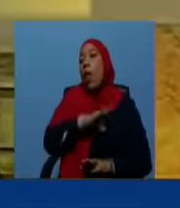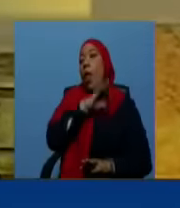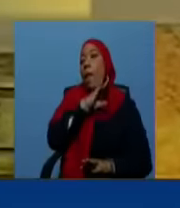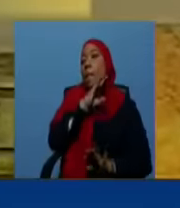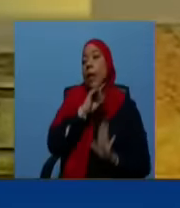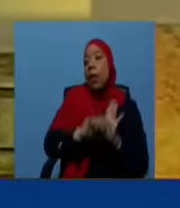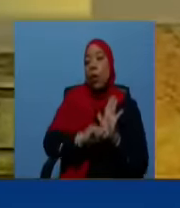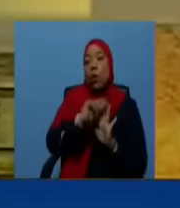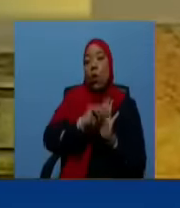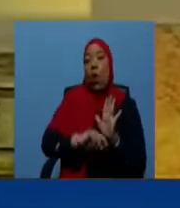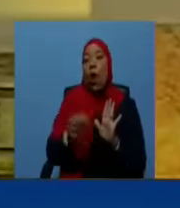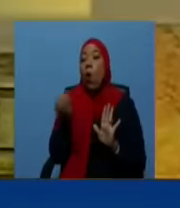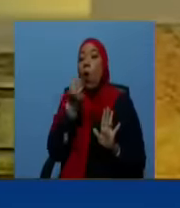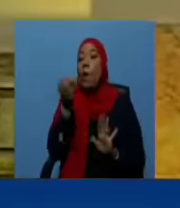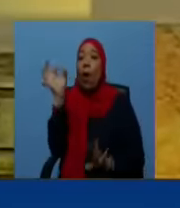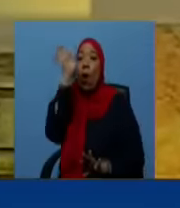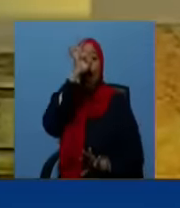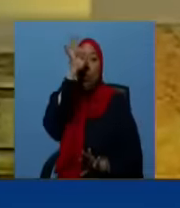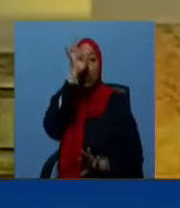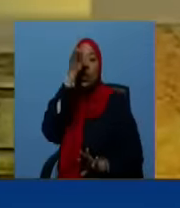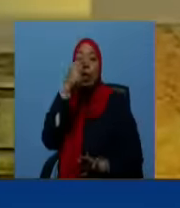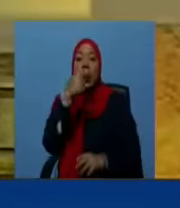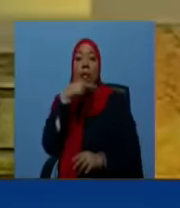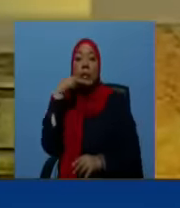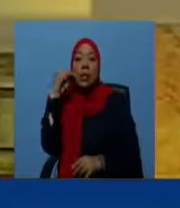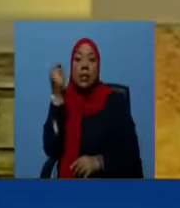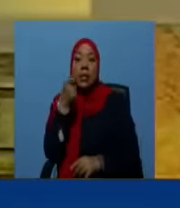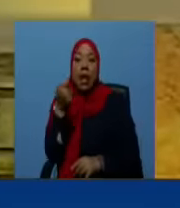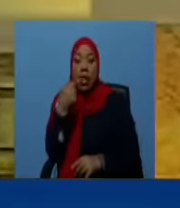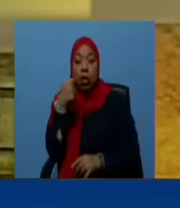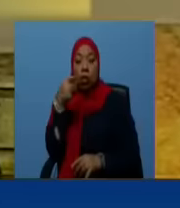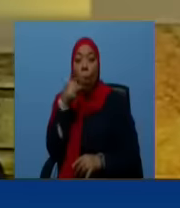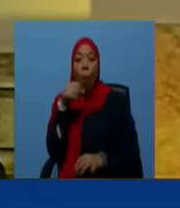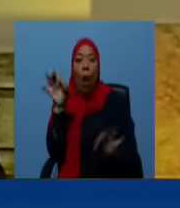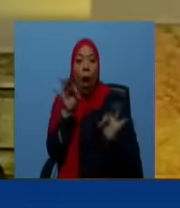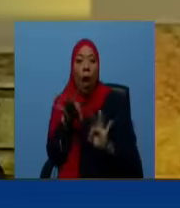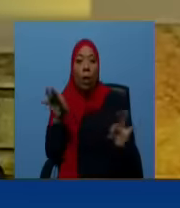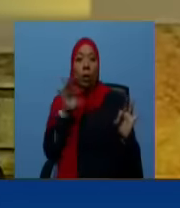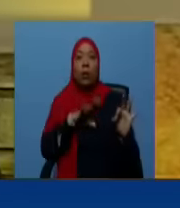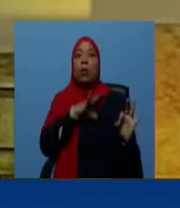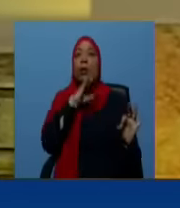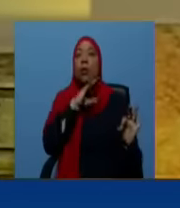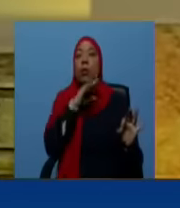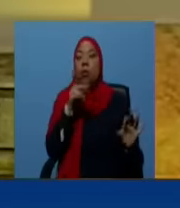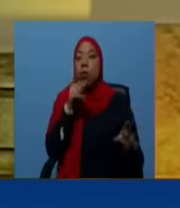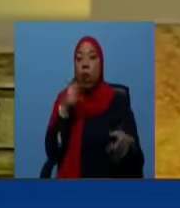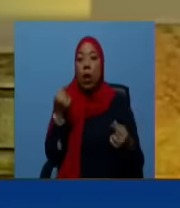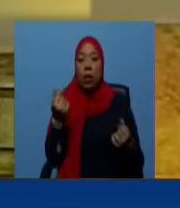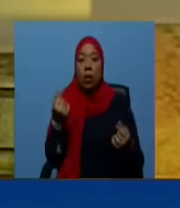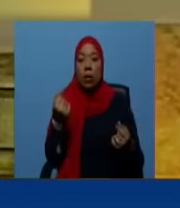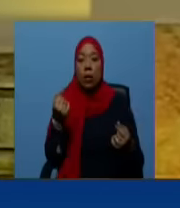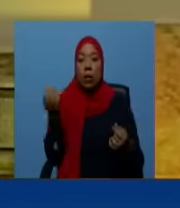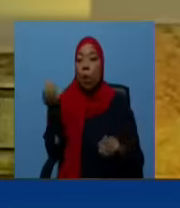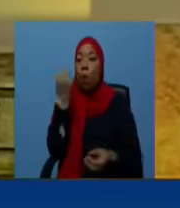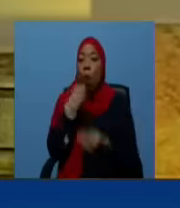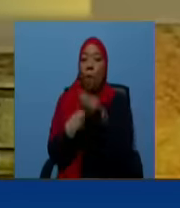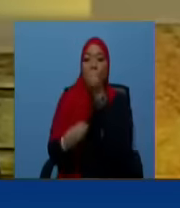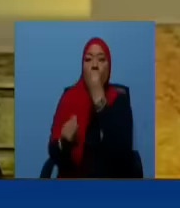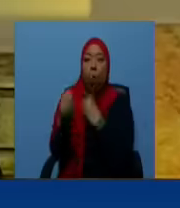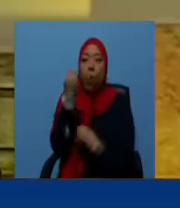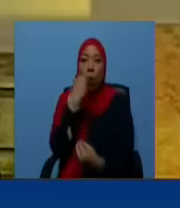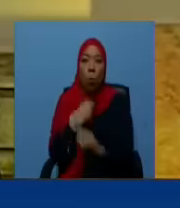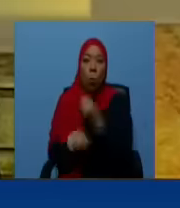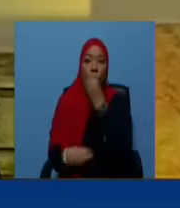bastante sal y deja de tomarse las pastillitas. ¿Verdad? No tiene plata. Y come, come, come.